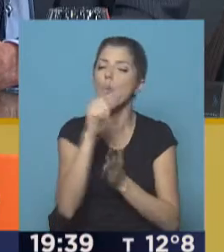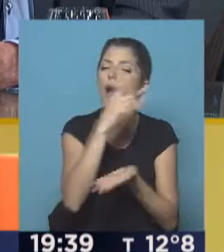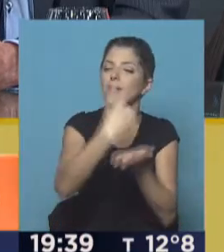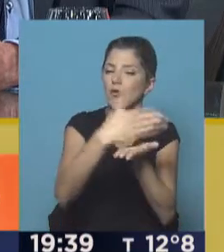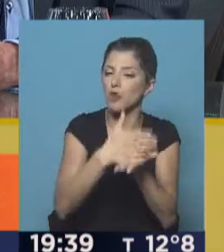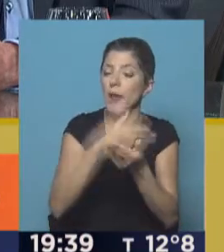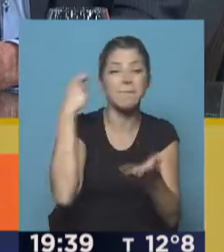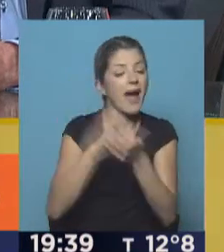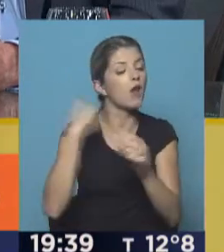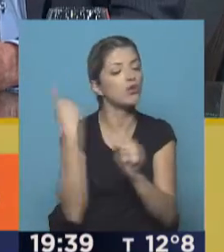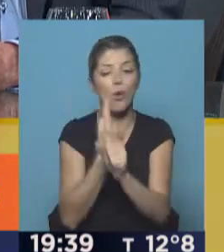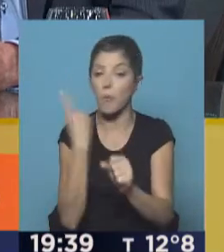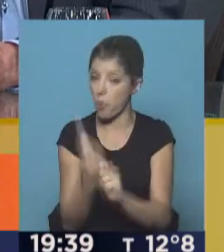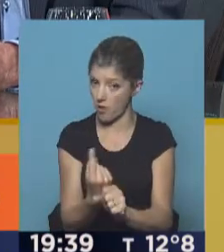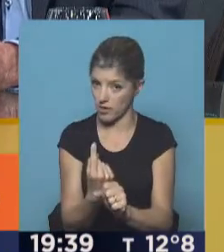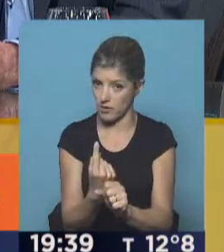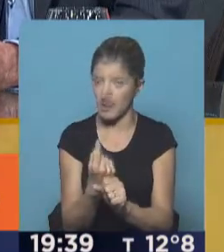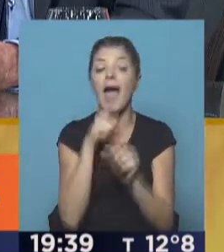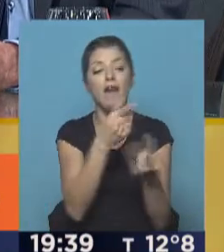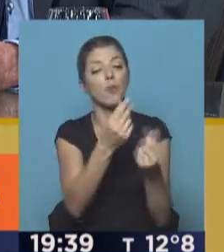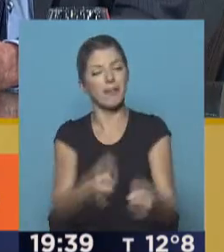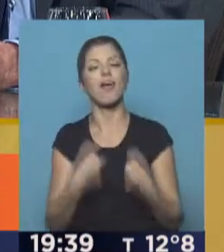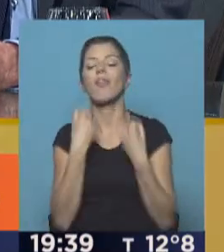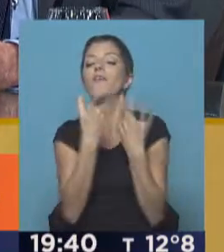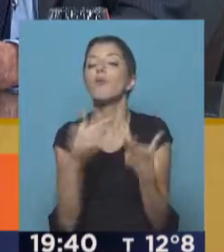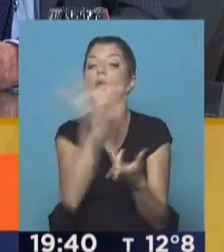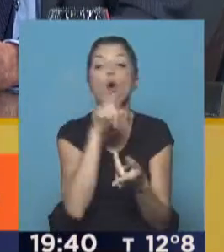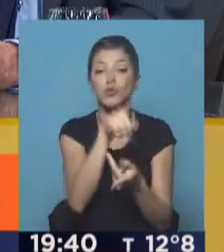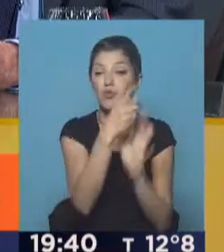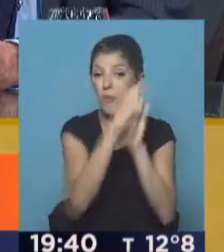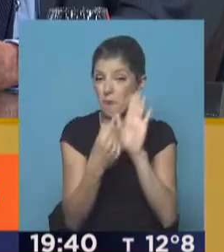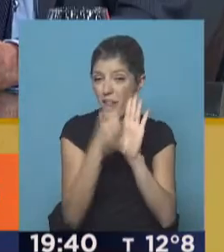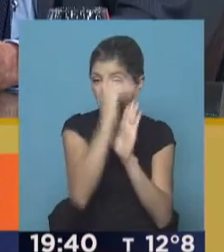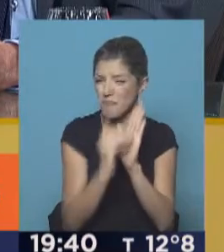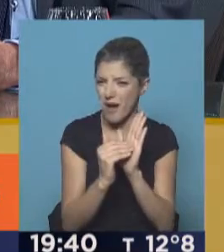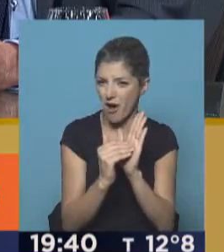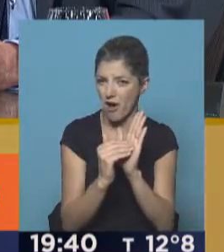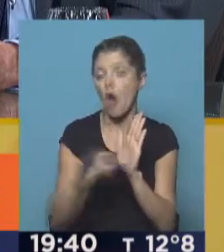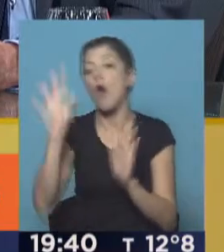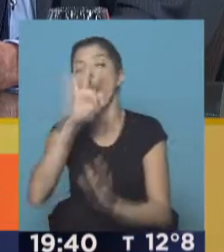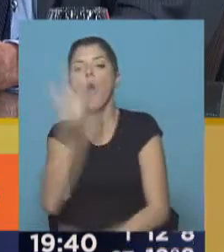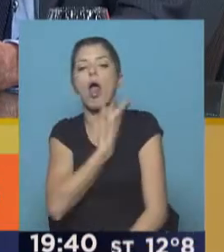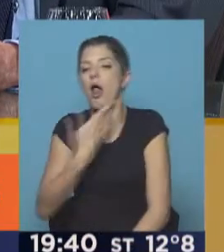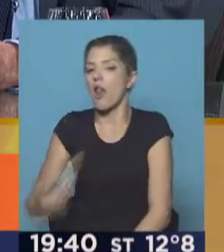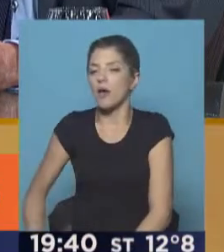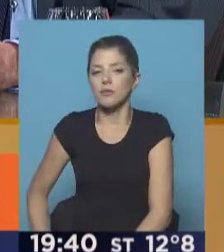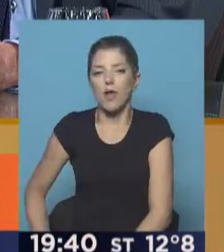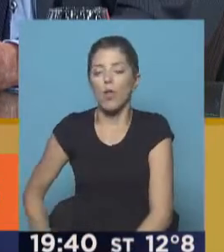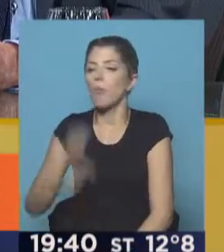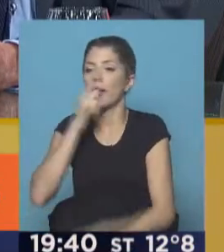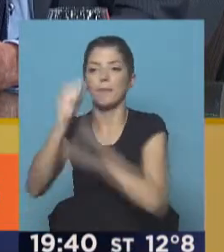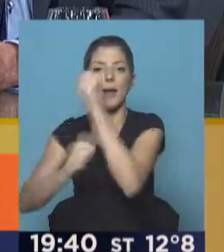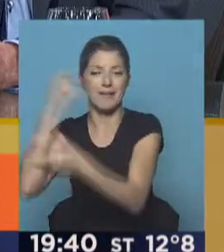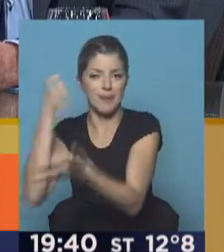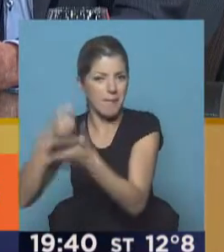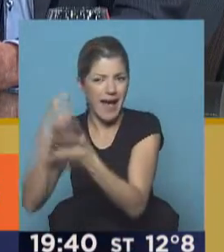manera devolverle el dinero o a ellos cobrarle menos y por otro lado el Estado no le paga a las empresas,